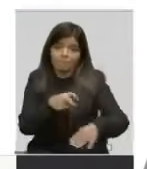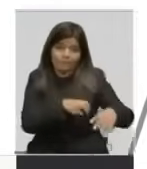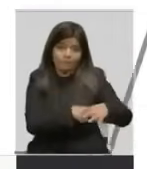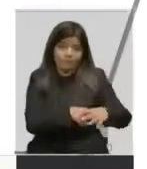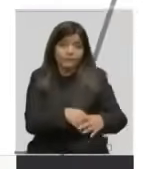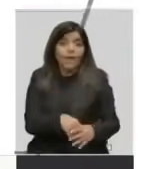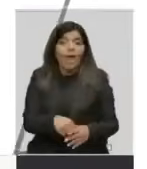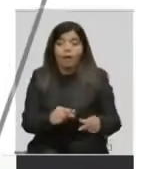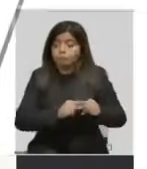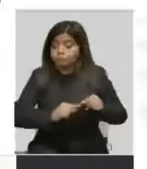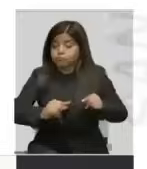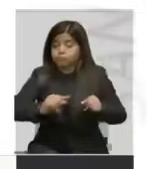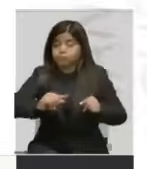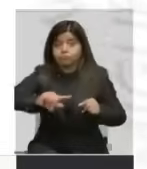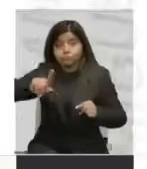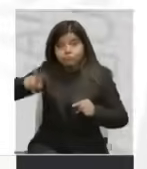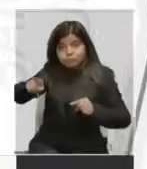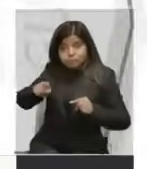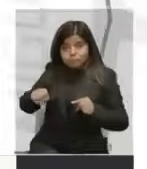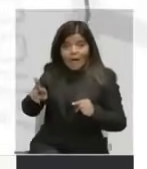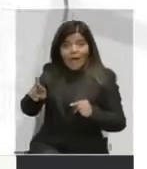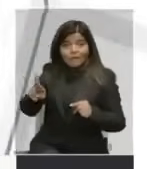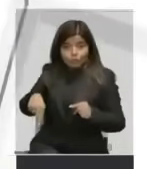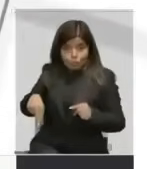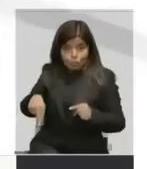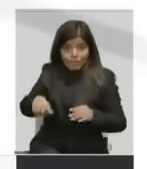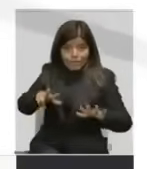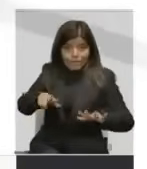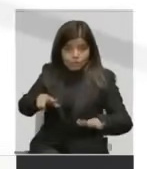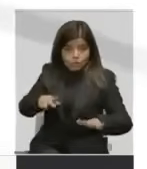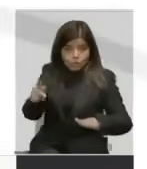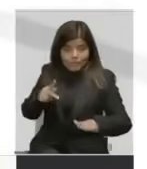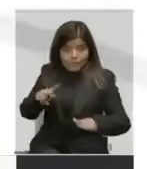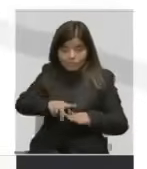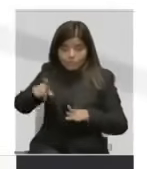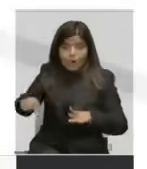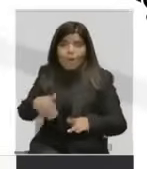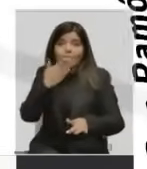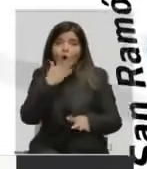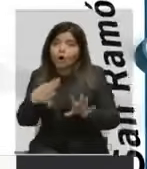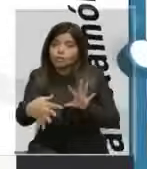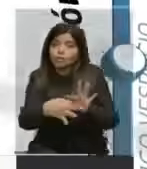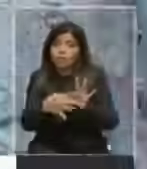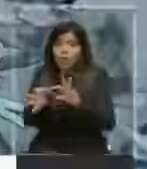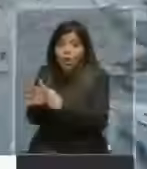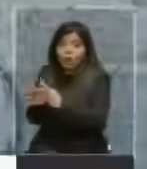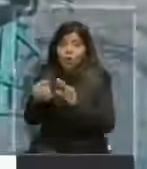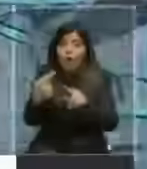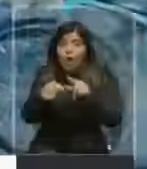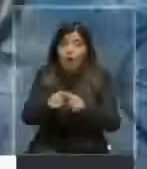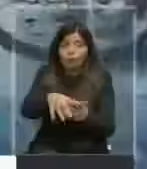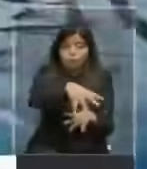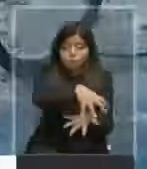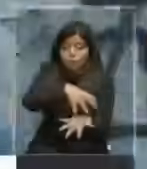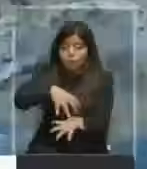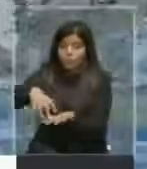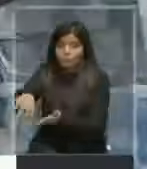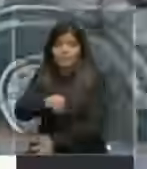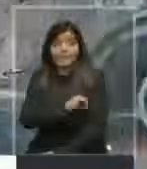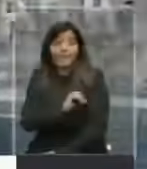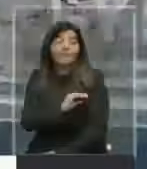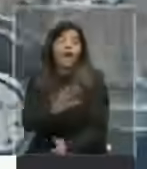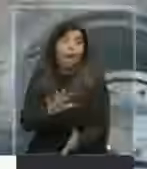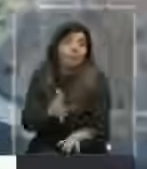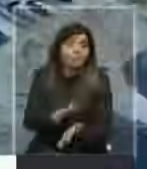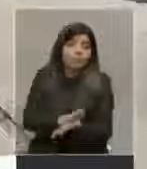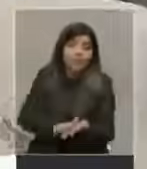que se prolongará por más de 18 kilómetros, la línea 9 mejorará la conectividad de otros importantes barrios santiaguinos. Entre ellos,